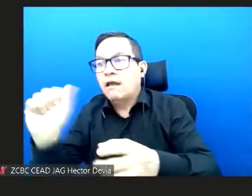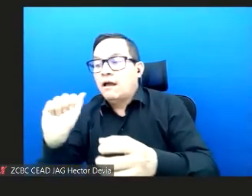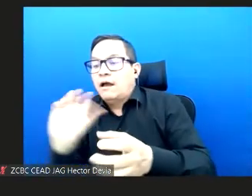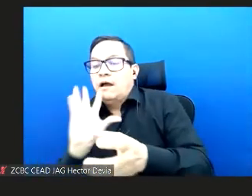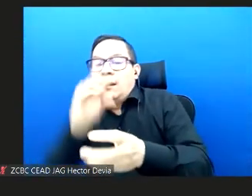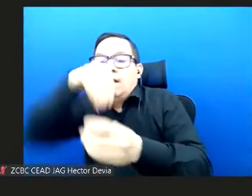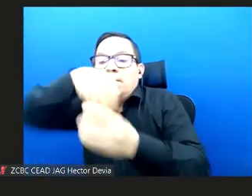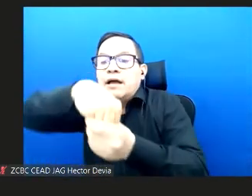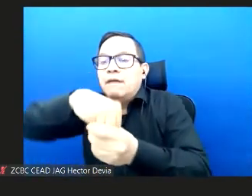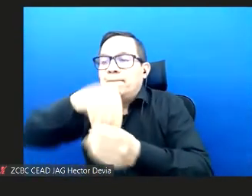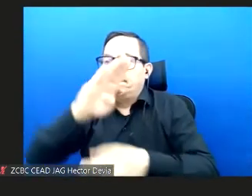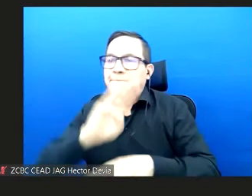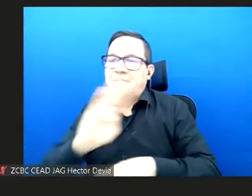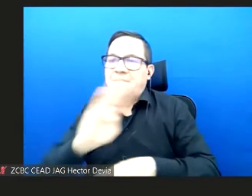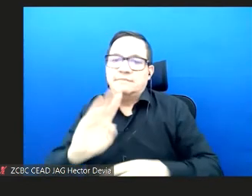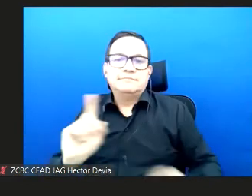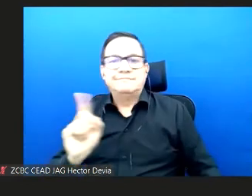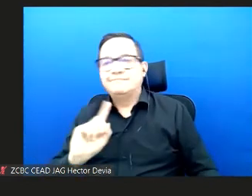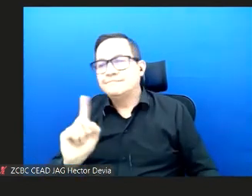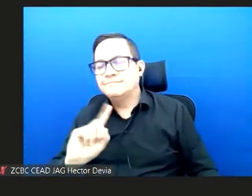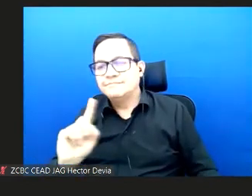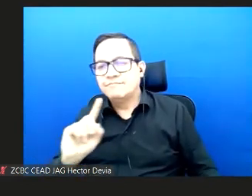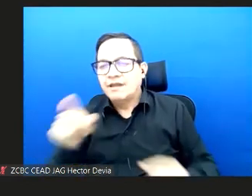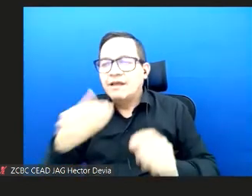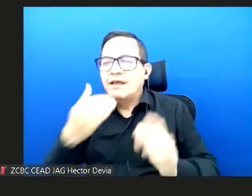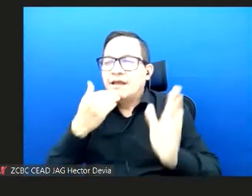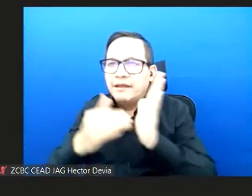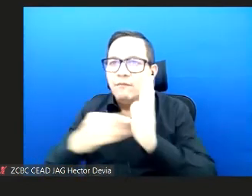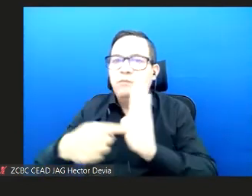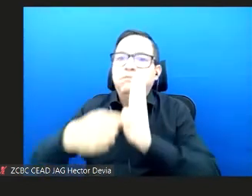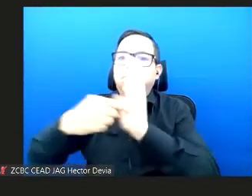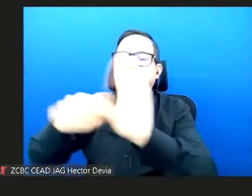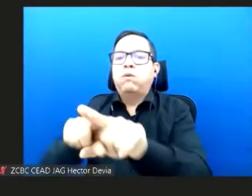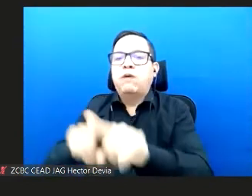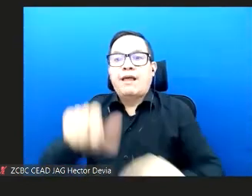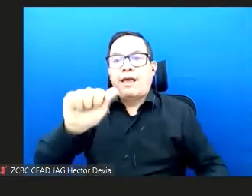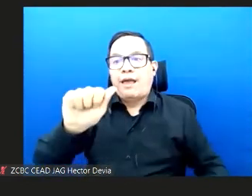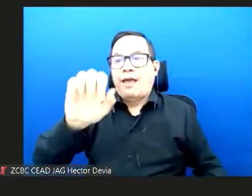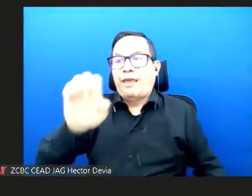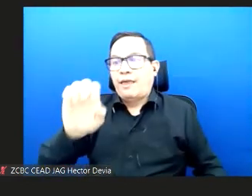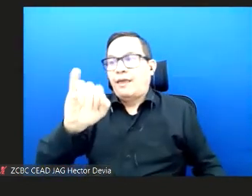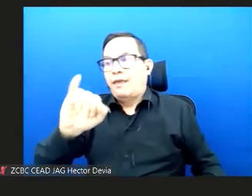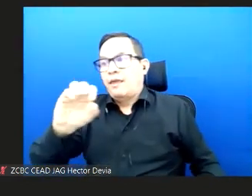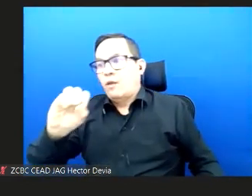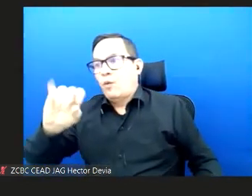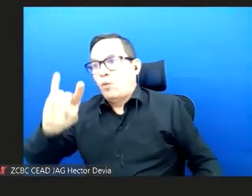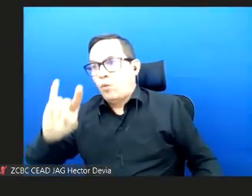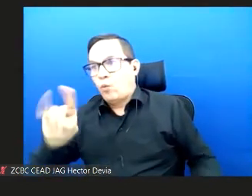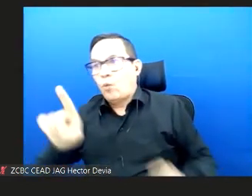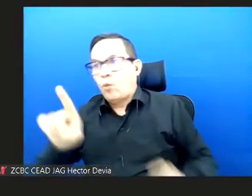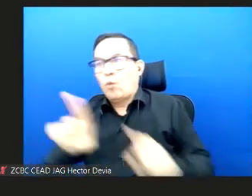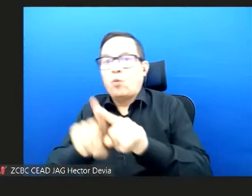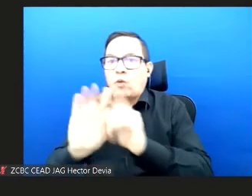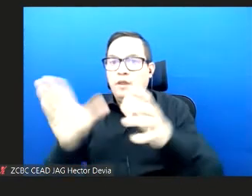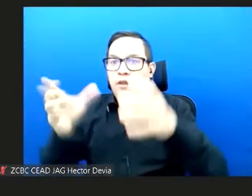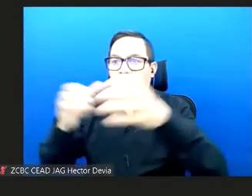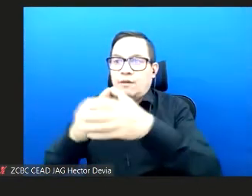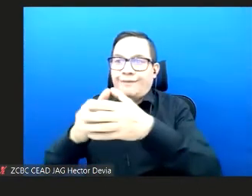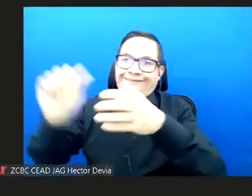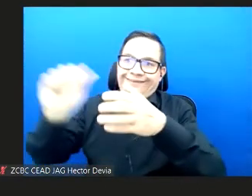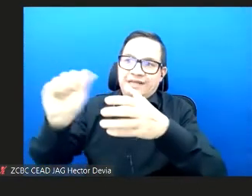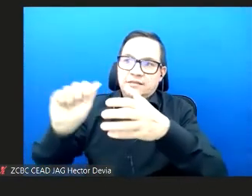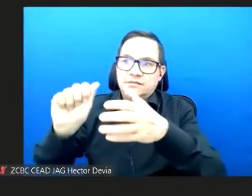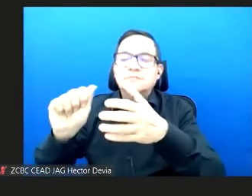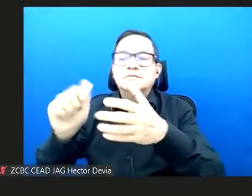regla. Entonces, aquí vemos el ejemplo A, E, I, O, U, que corresponde al conjunto A, y el conjunto